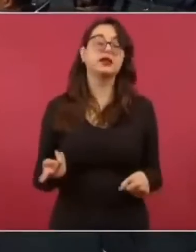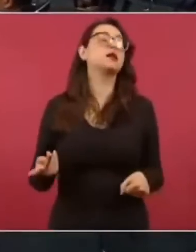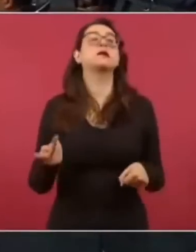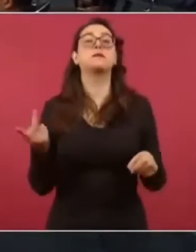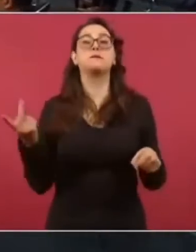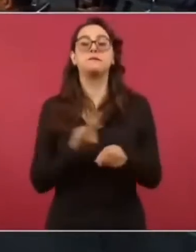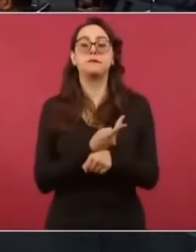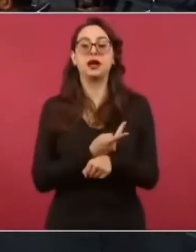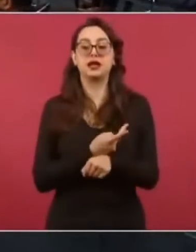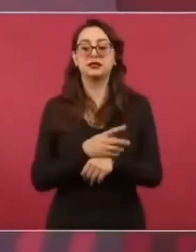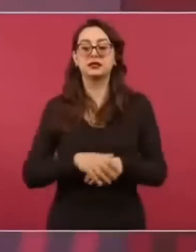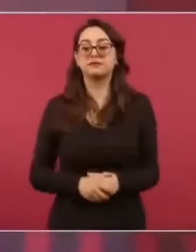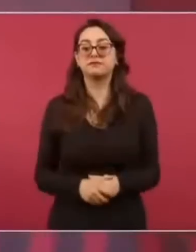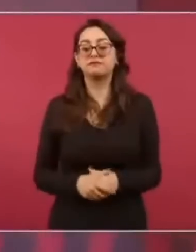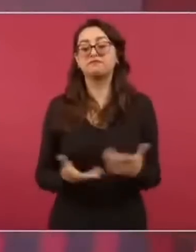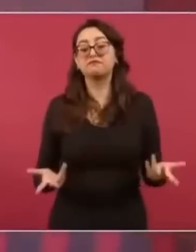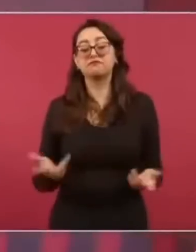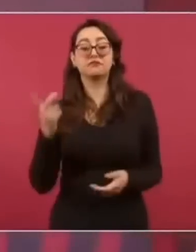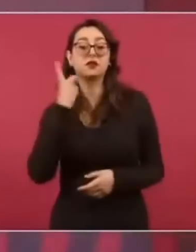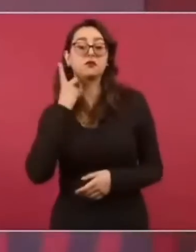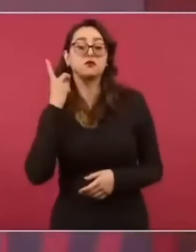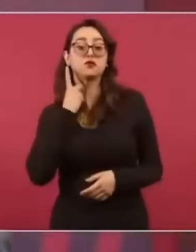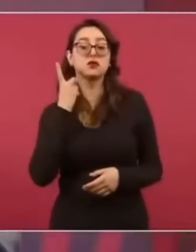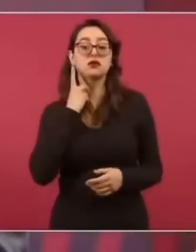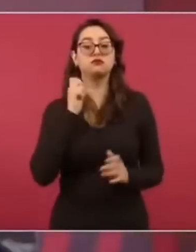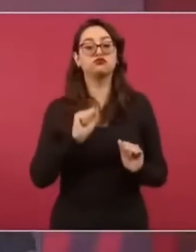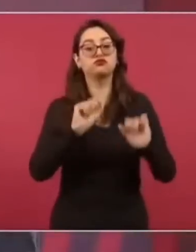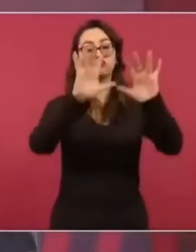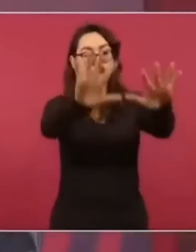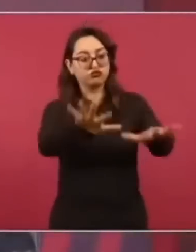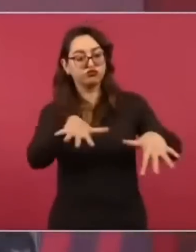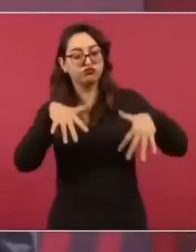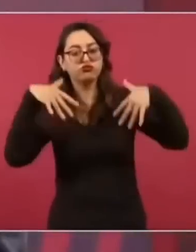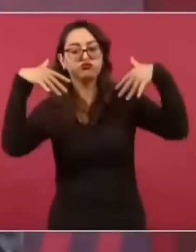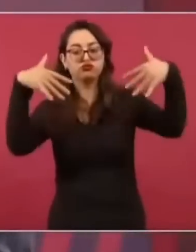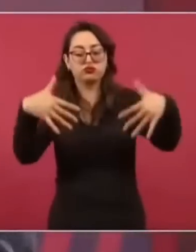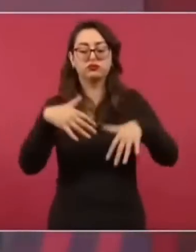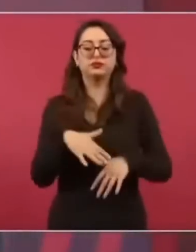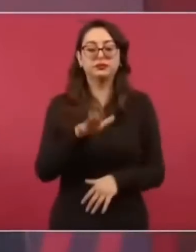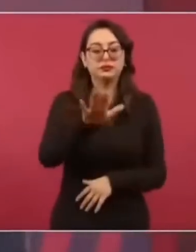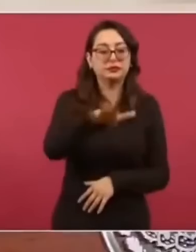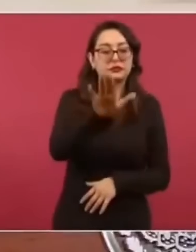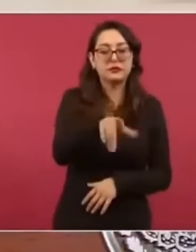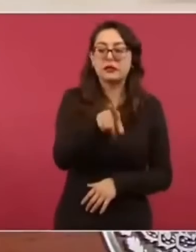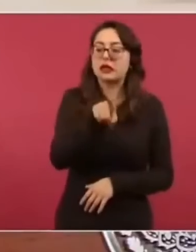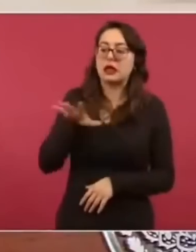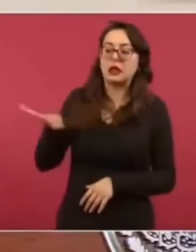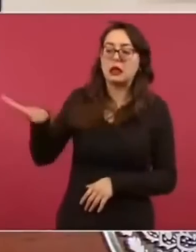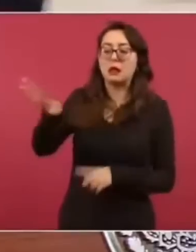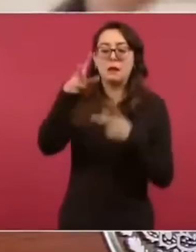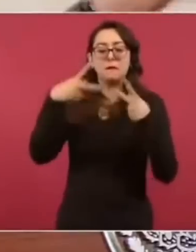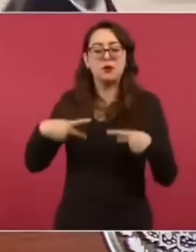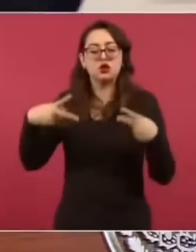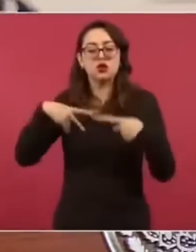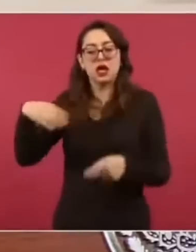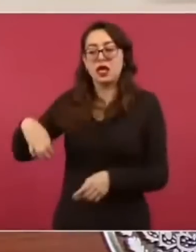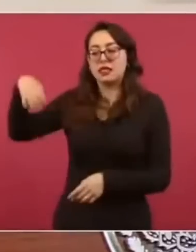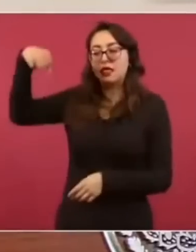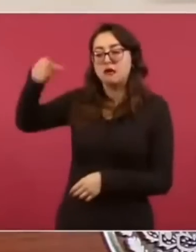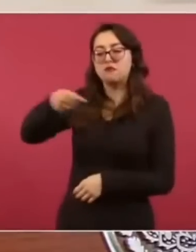que haya pensión a los adultos mayores, imagínense a los diputados del PAN votando en